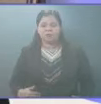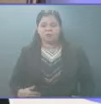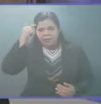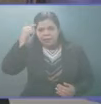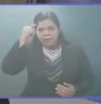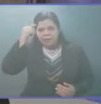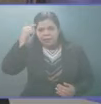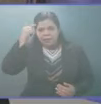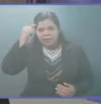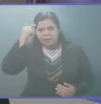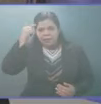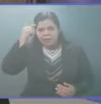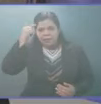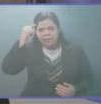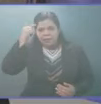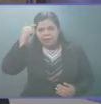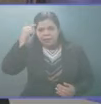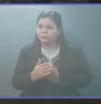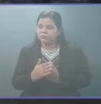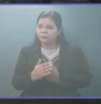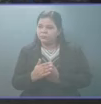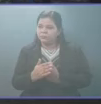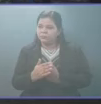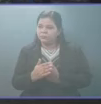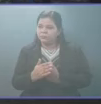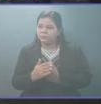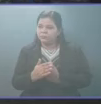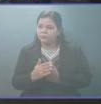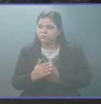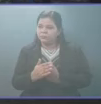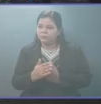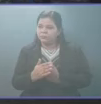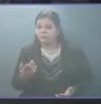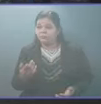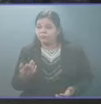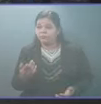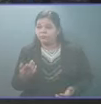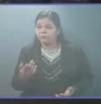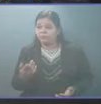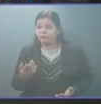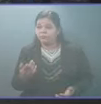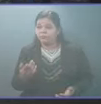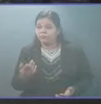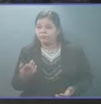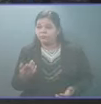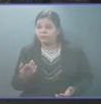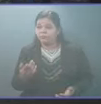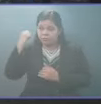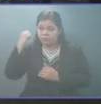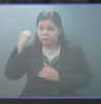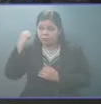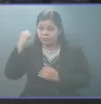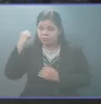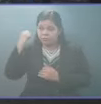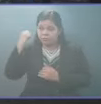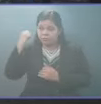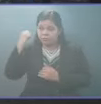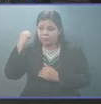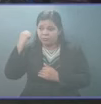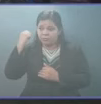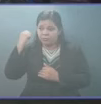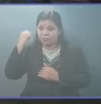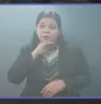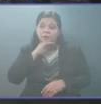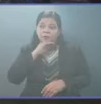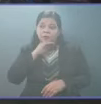perfecto. Eso son digamos recomendaciones muy importantes que hoy en medio de esta pandemia,